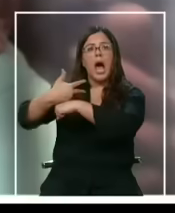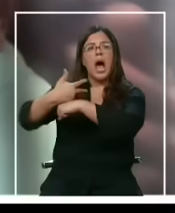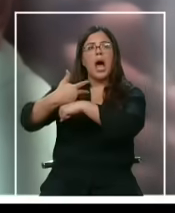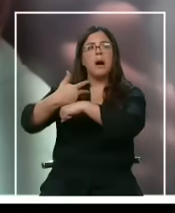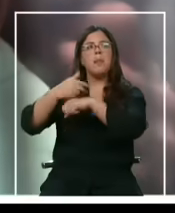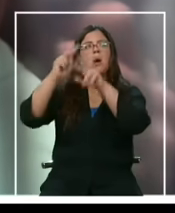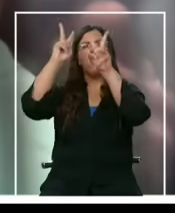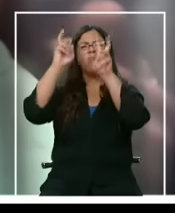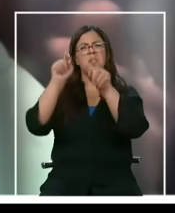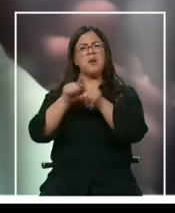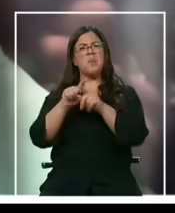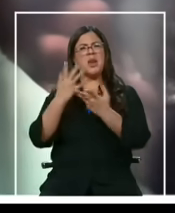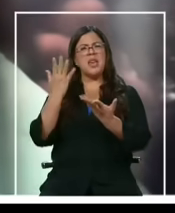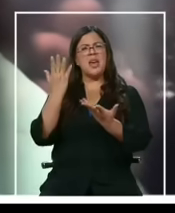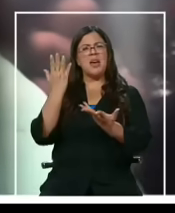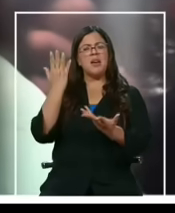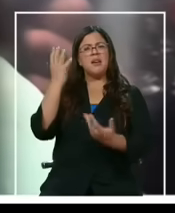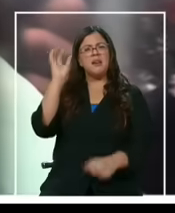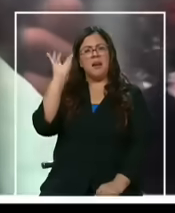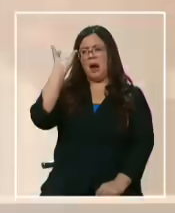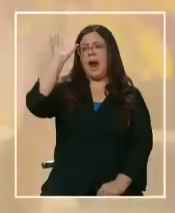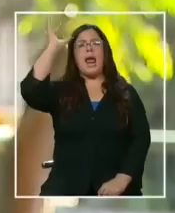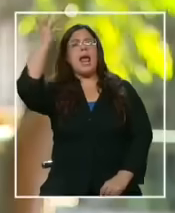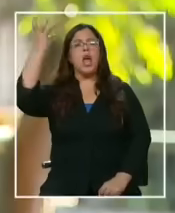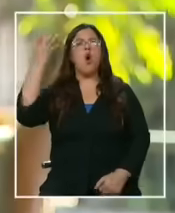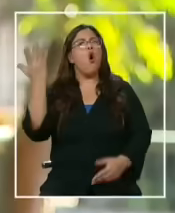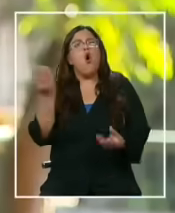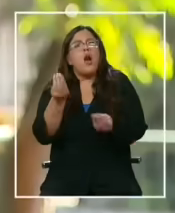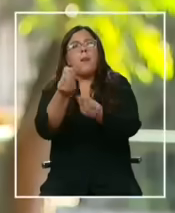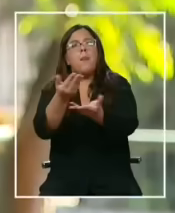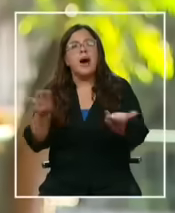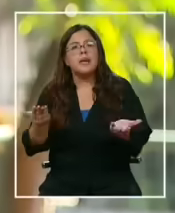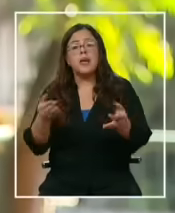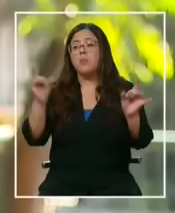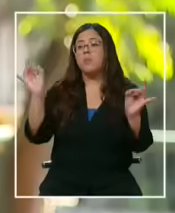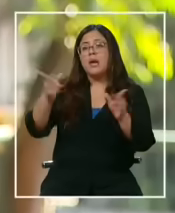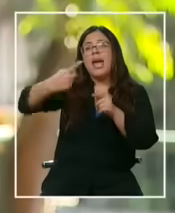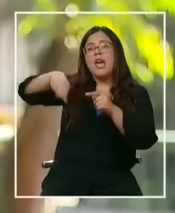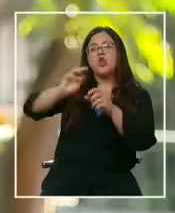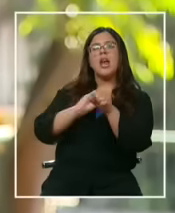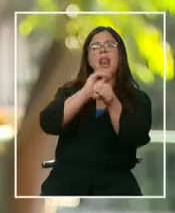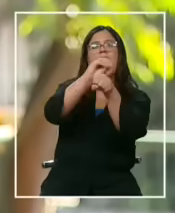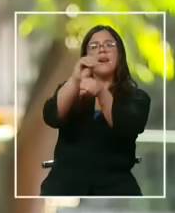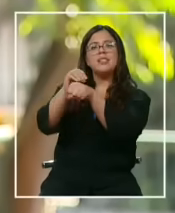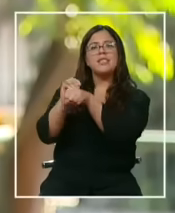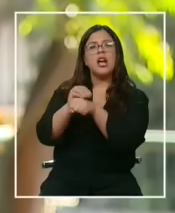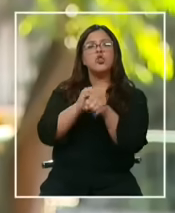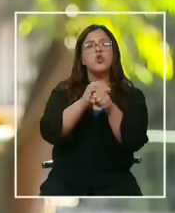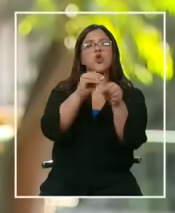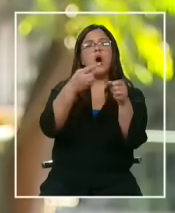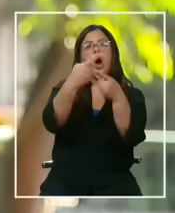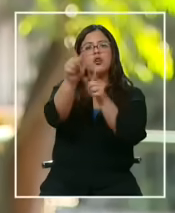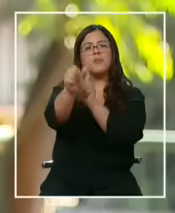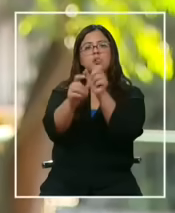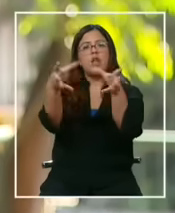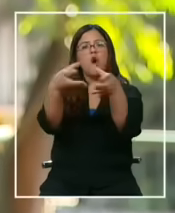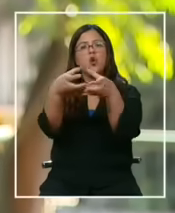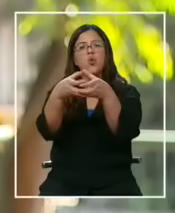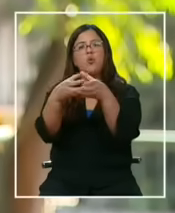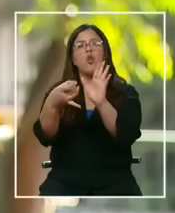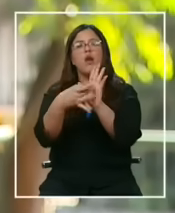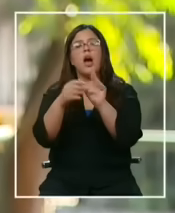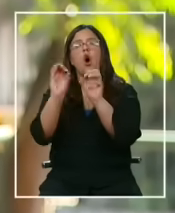un rasgo de arrogancia o existe algo más podría ser que estén comunicando algo hacia miembros de la Banda eh o también